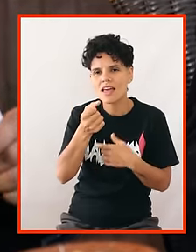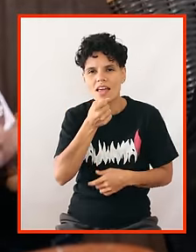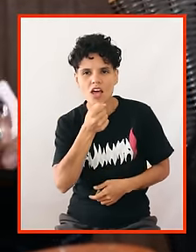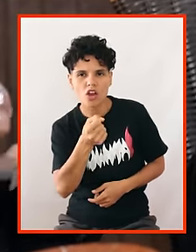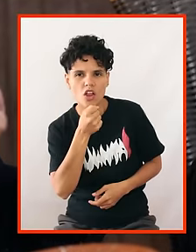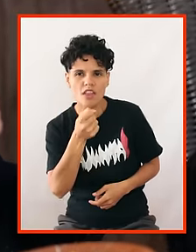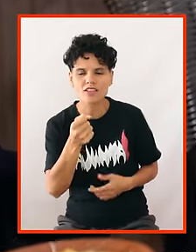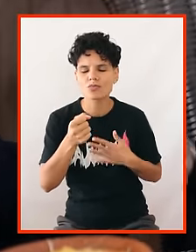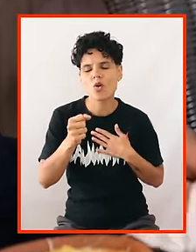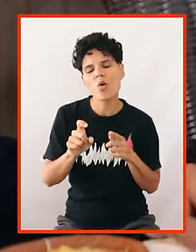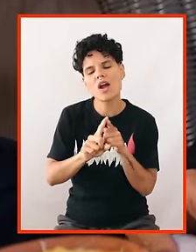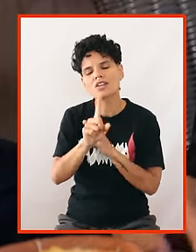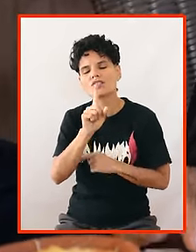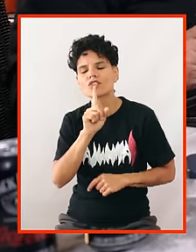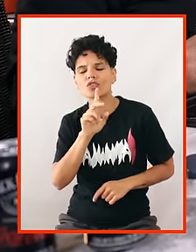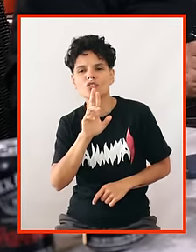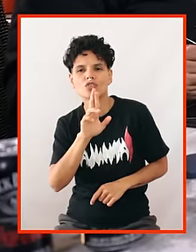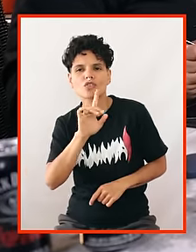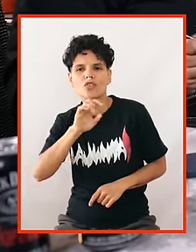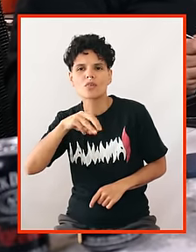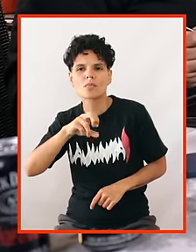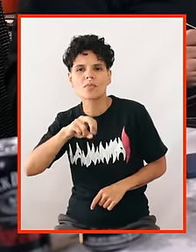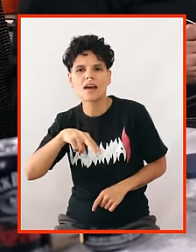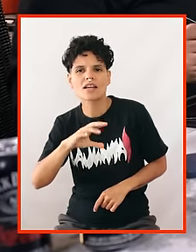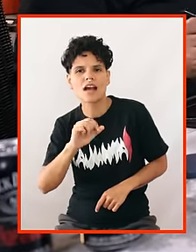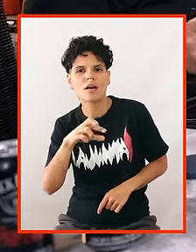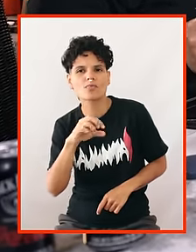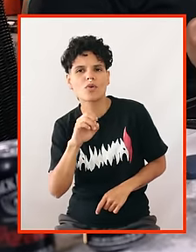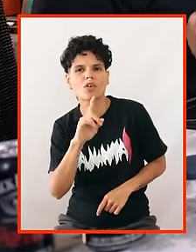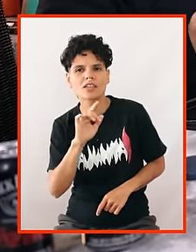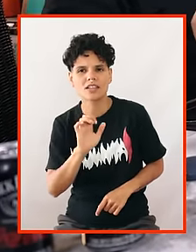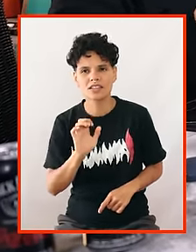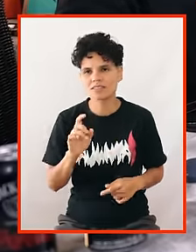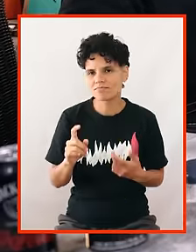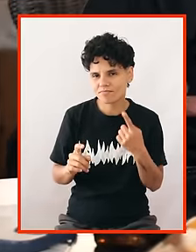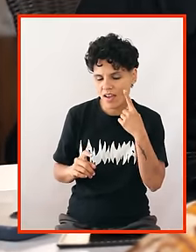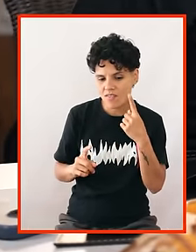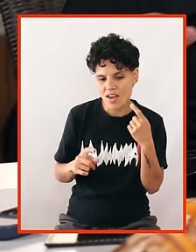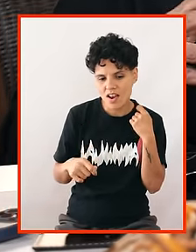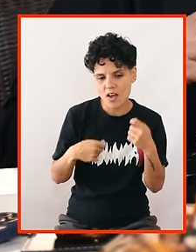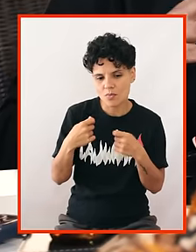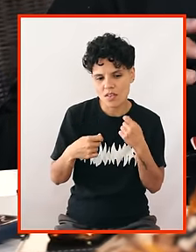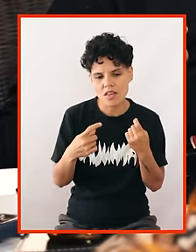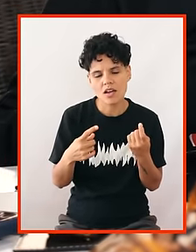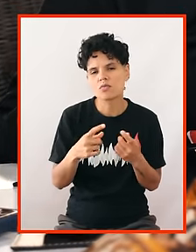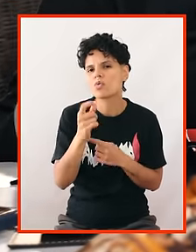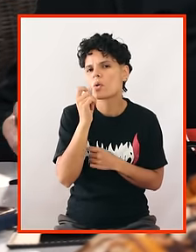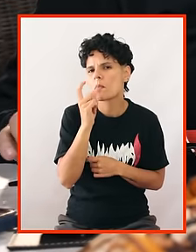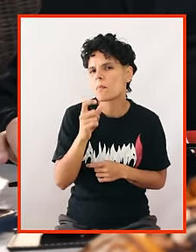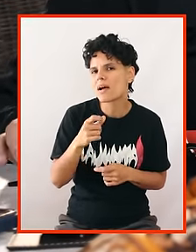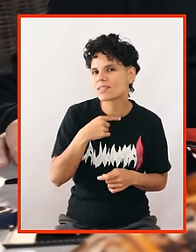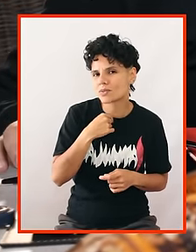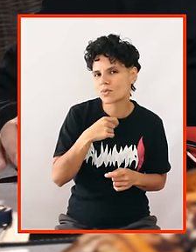Periodismo evidencial. Estoy sintiendo este charquicán como tú. De chico, ¿cuál era la comida?